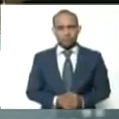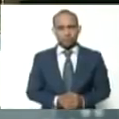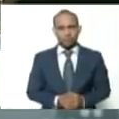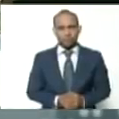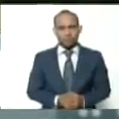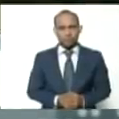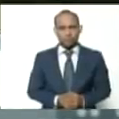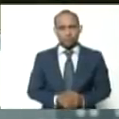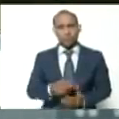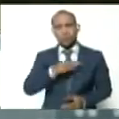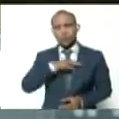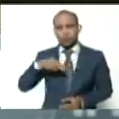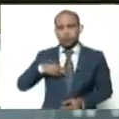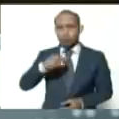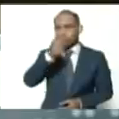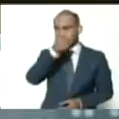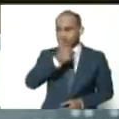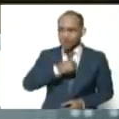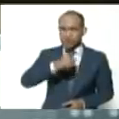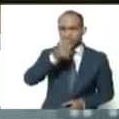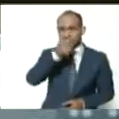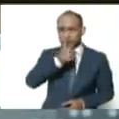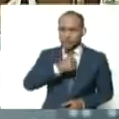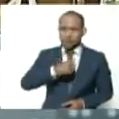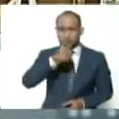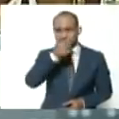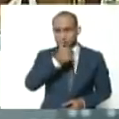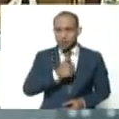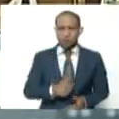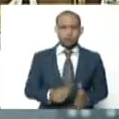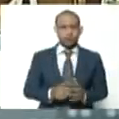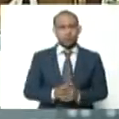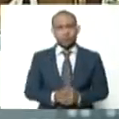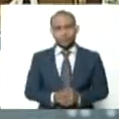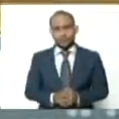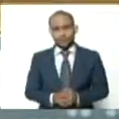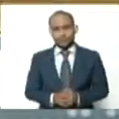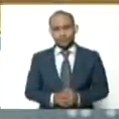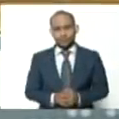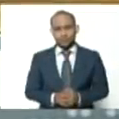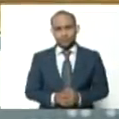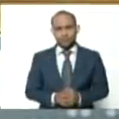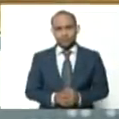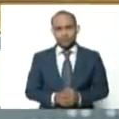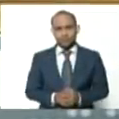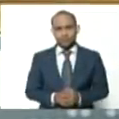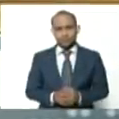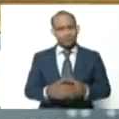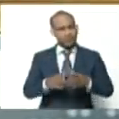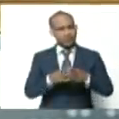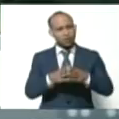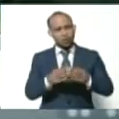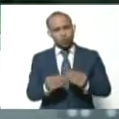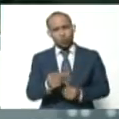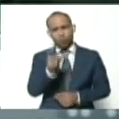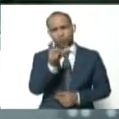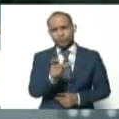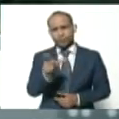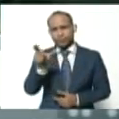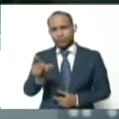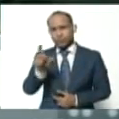Lo que tuvimos que aguantar, la paciencia que tuvimos que tener entre todos y todas,